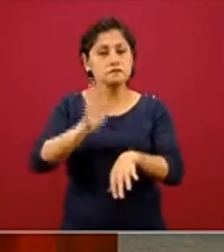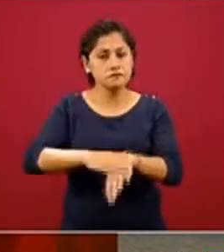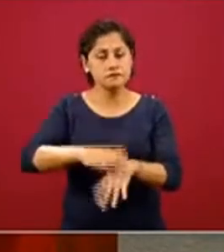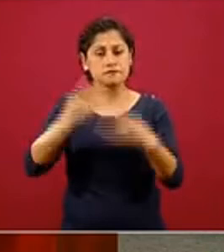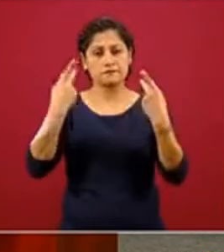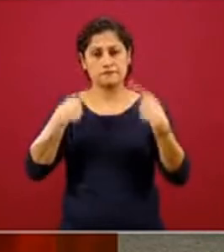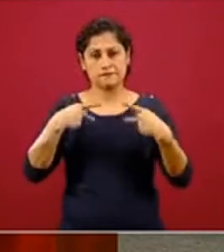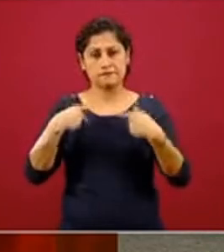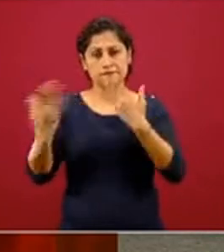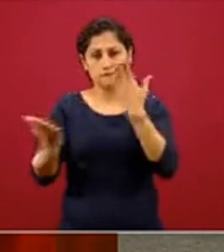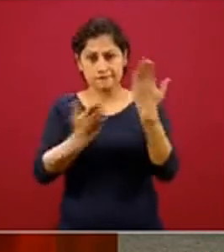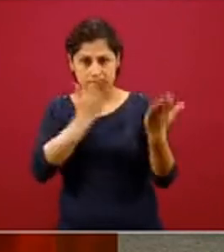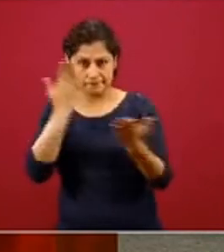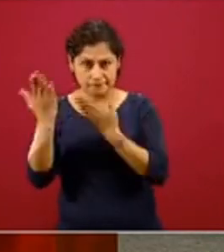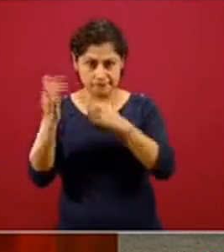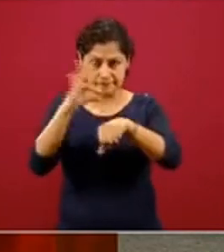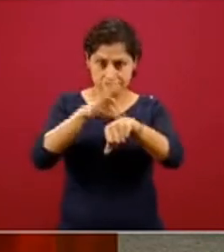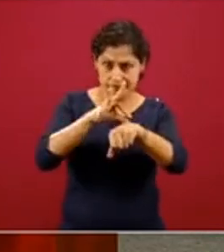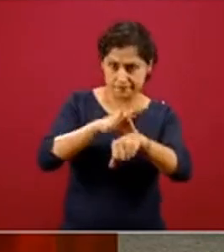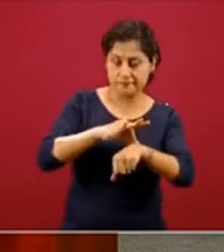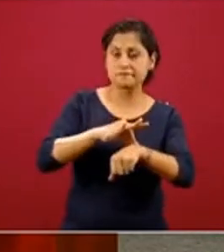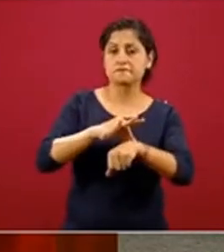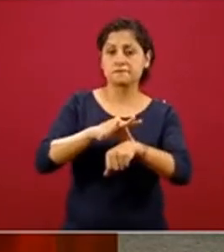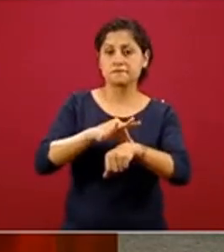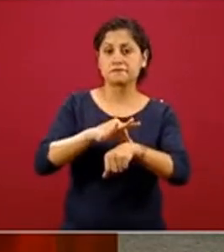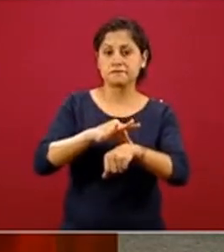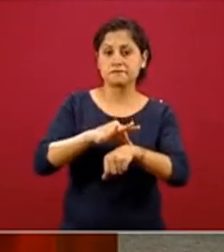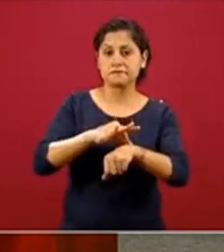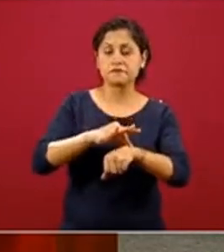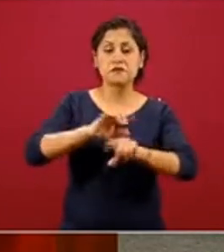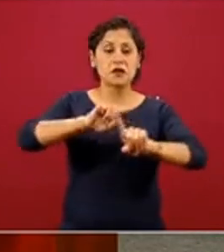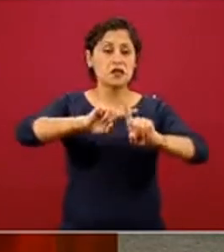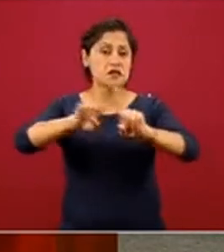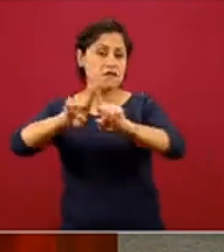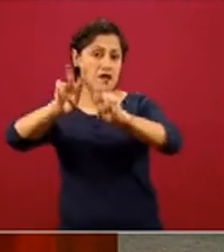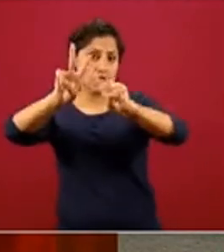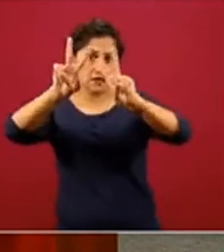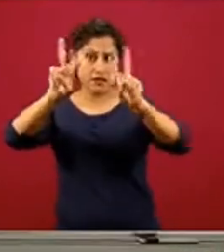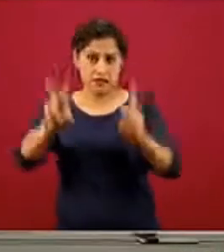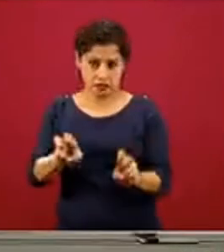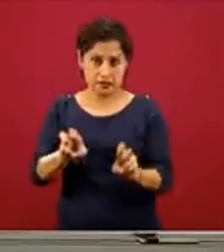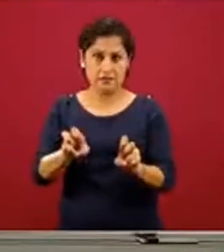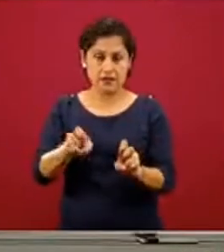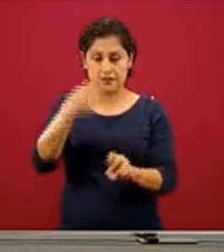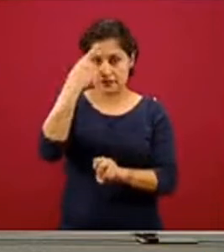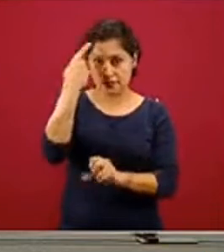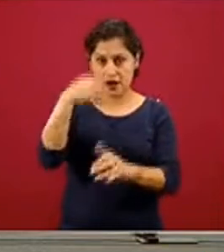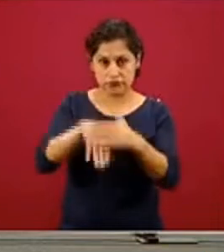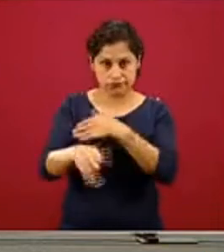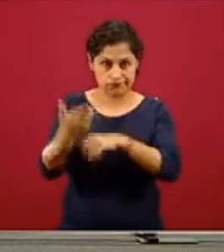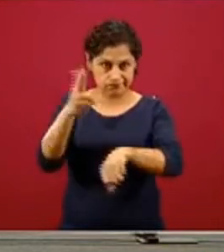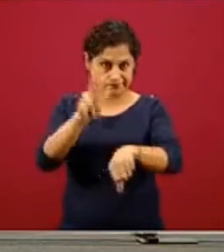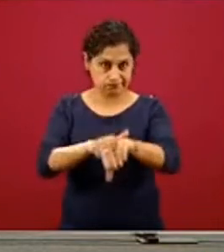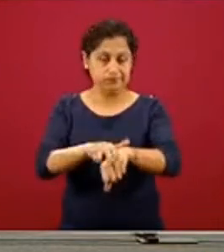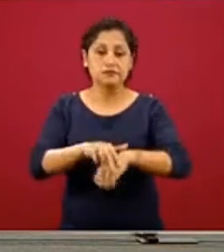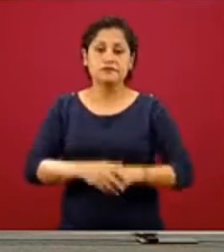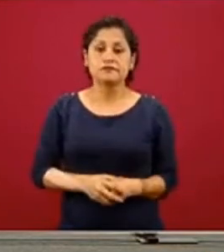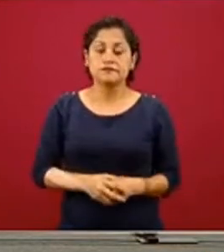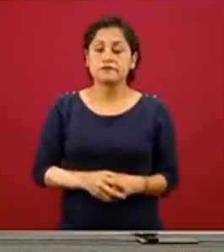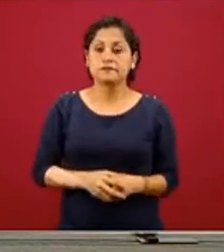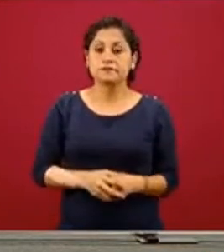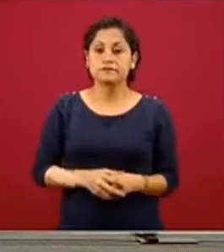la formación de médicas y médicos en especialidades clínicas. Tradicionalmente se